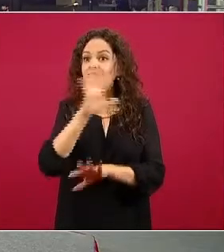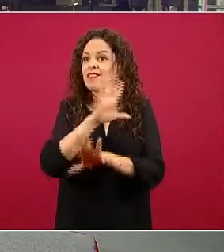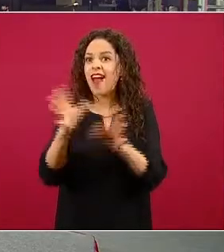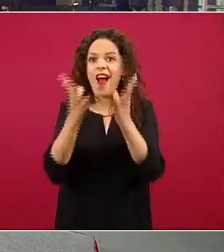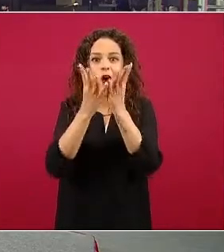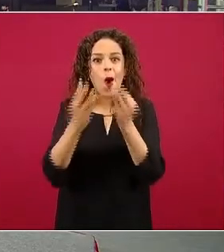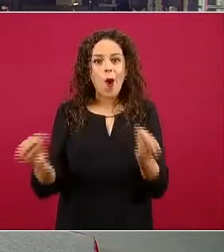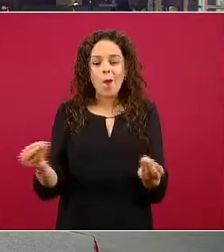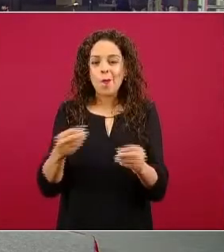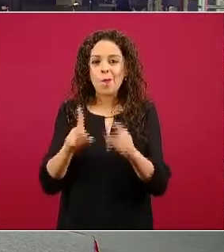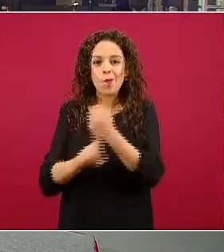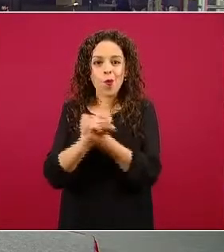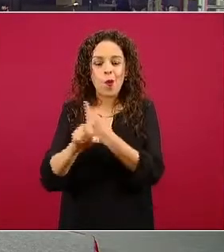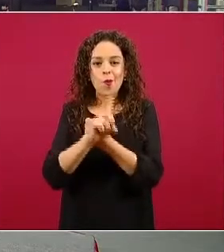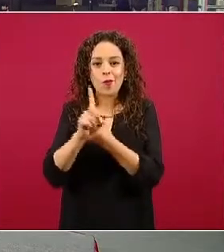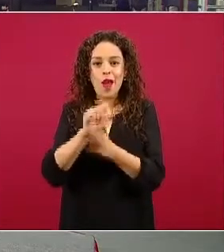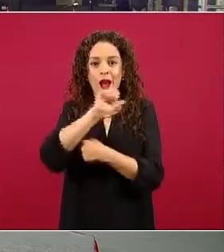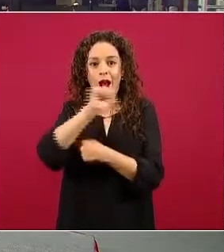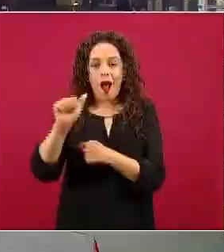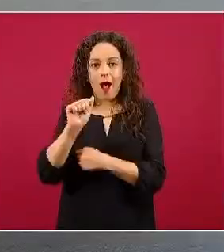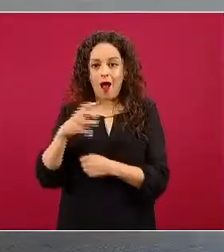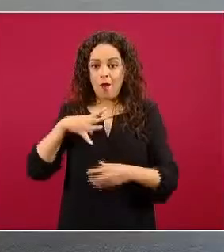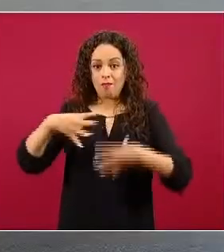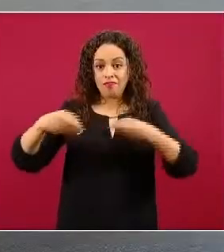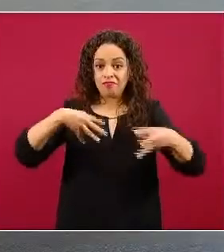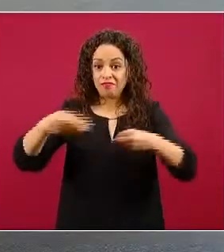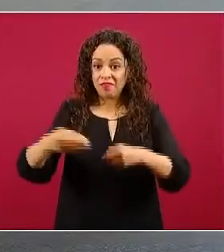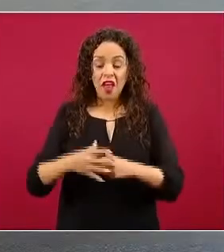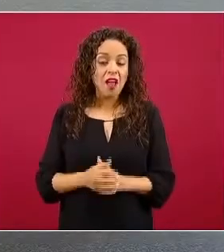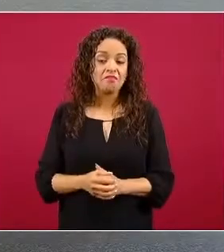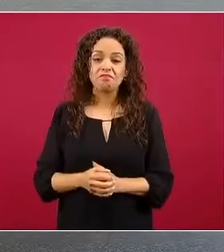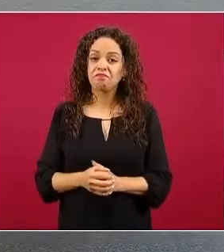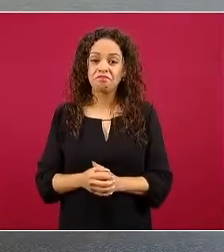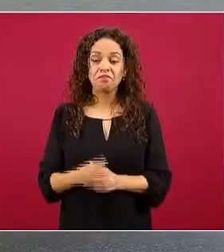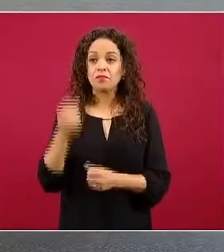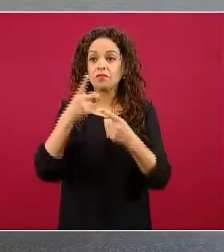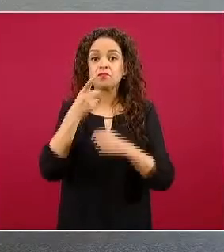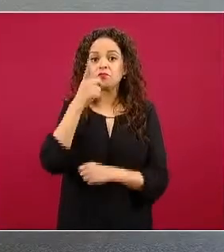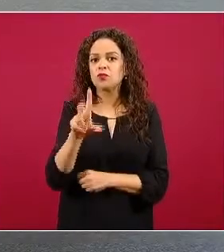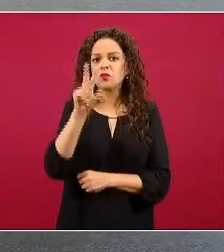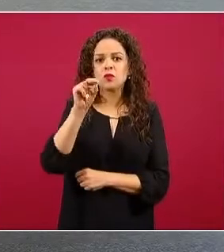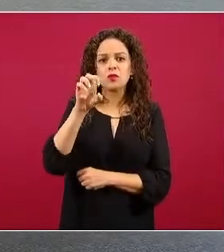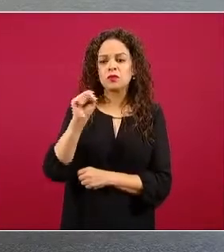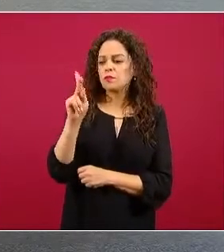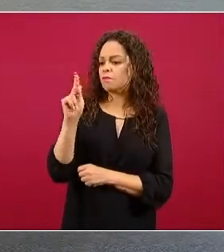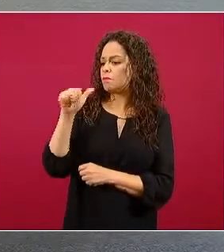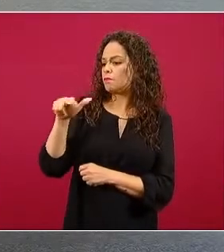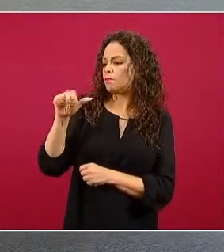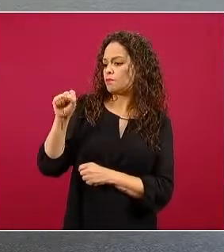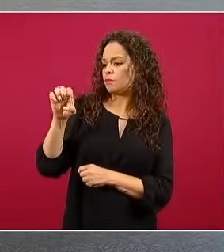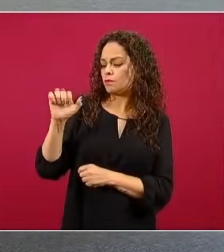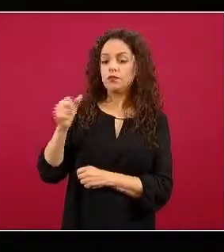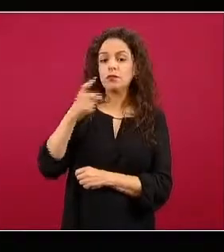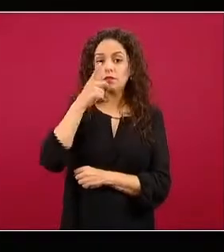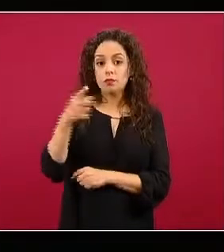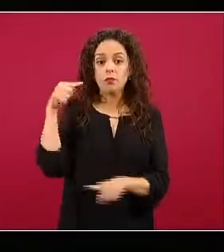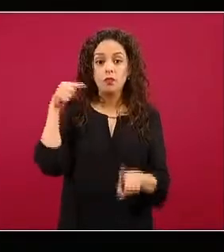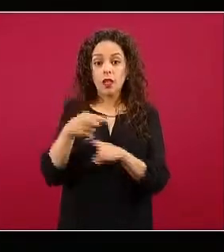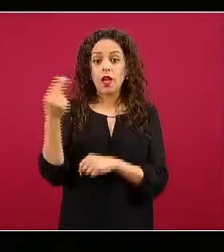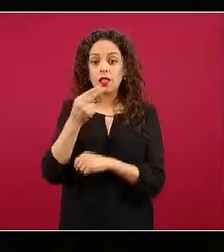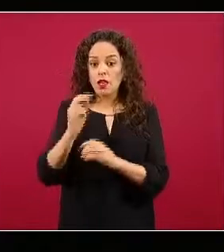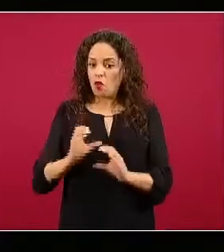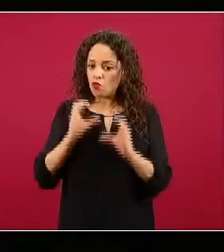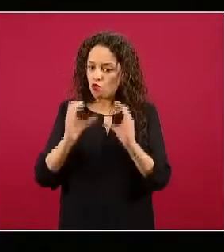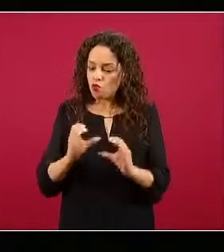otras voces que señalan que ni siquiera es una panacea. Sabemos que aquí se ha acentuado mucho que se deben seguir las medidas de higiene y